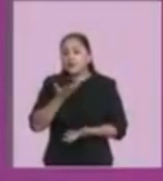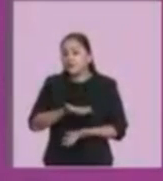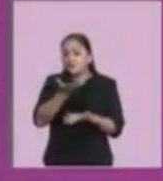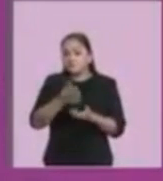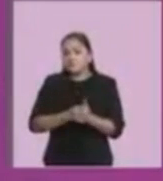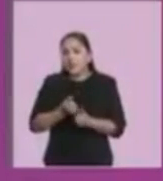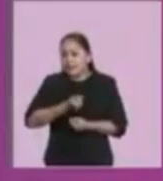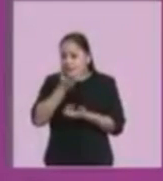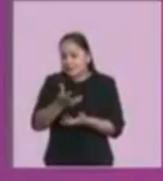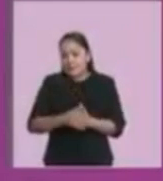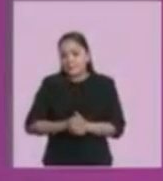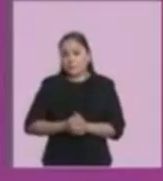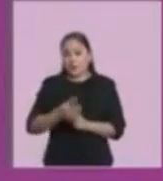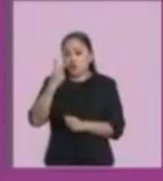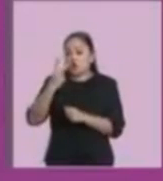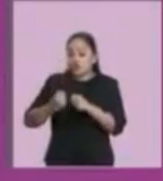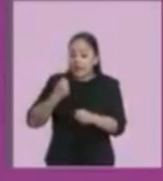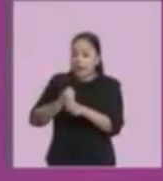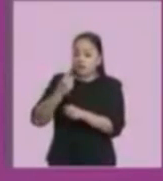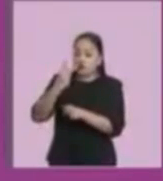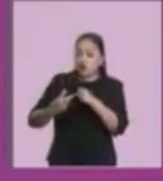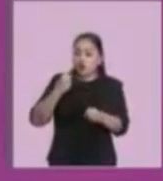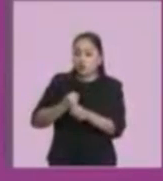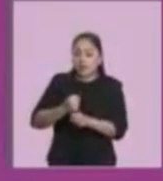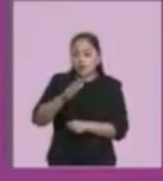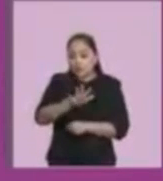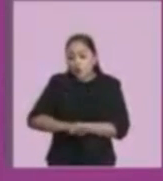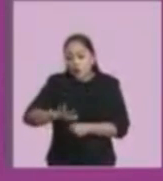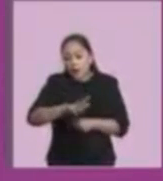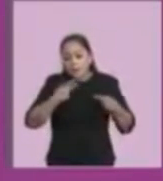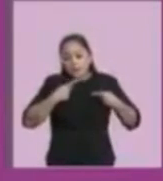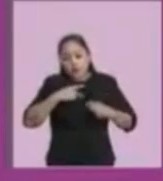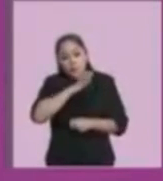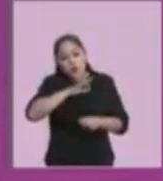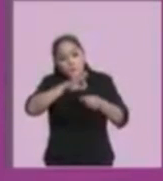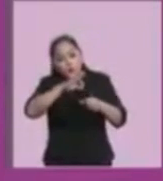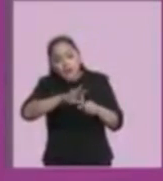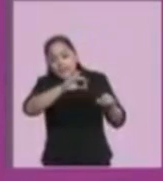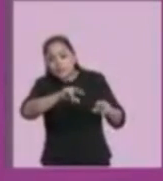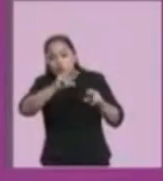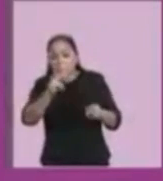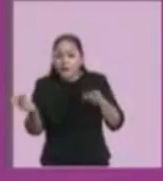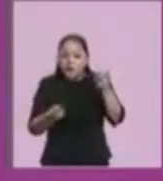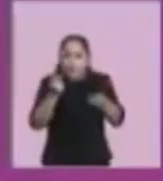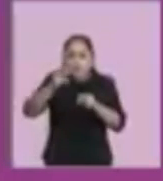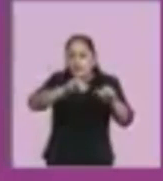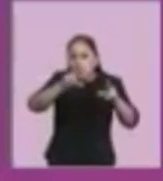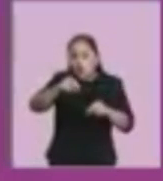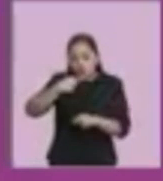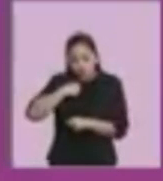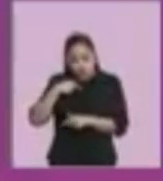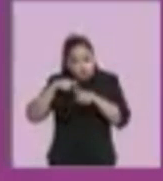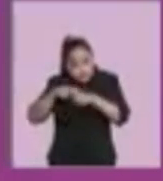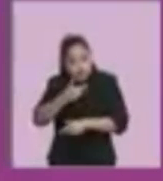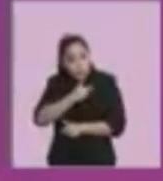que cada 2 años me voy a someter a la revocación del mandato. Va a haber una consulta a los ciudadanos. ¿Quieres que